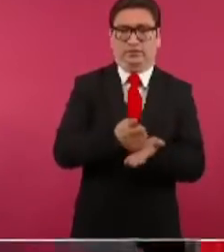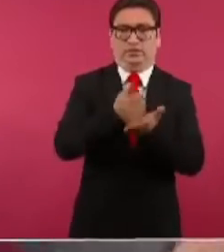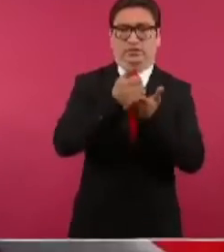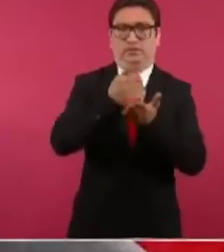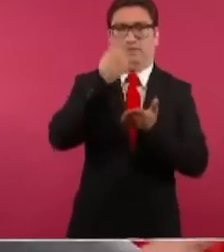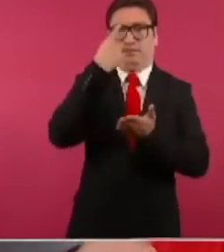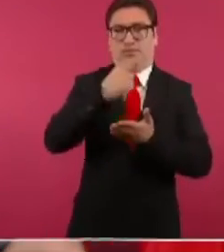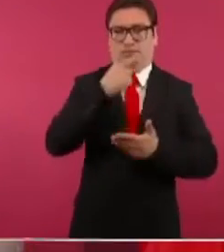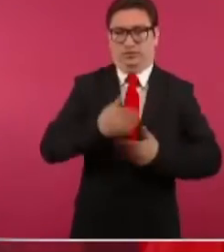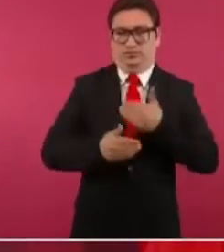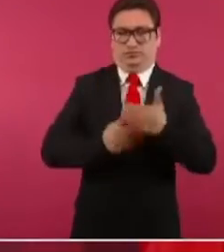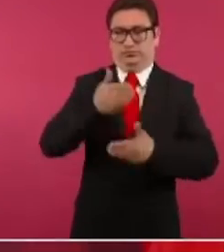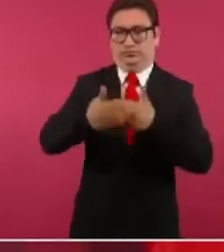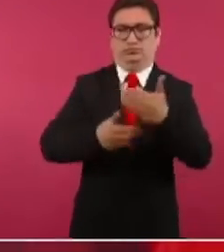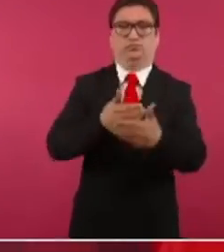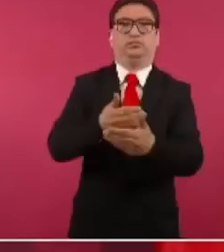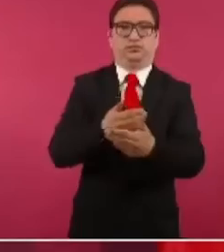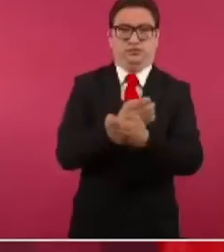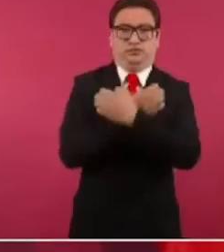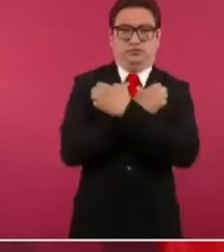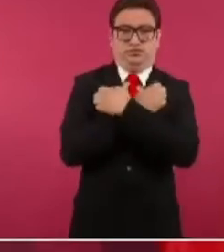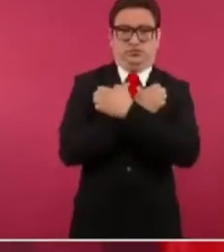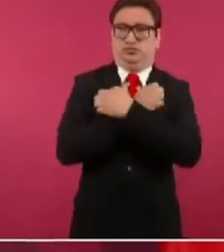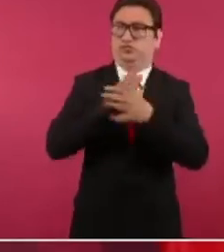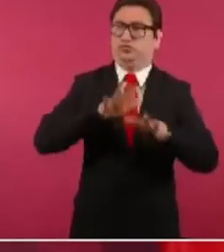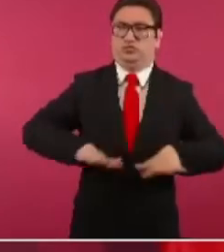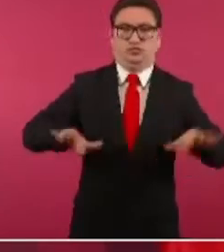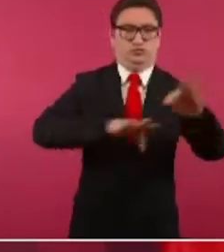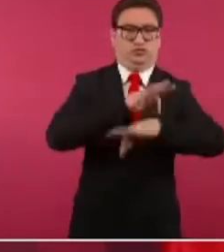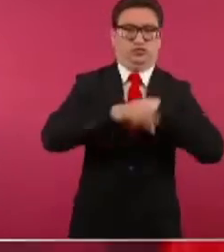avanzar en la educación pública.